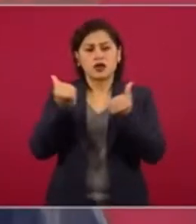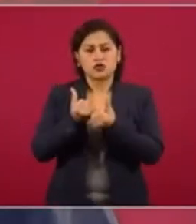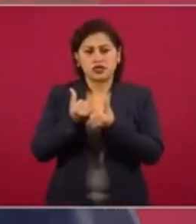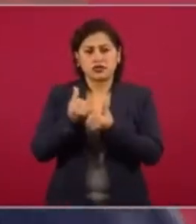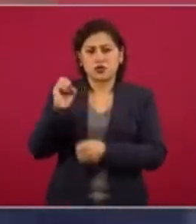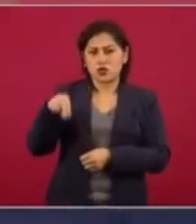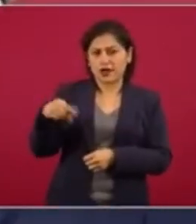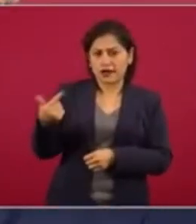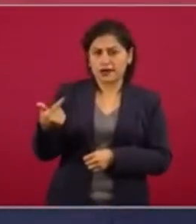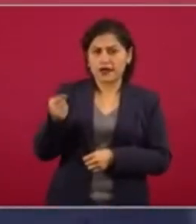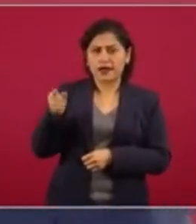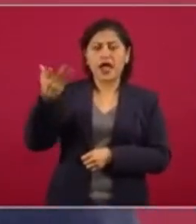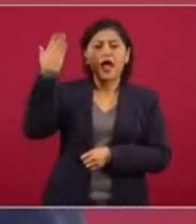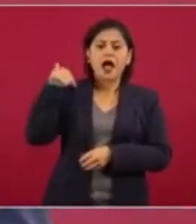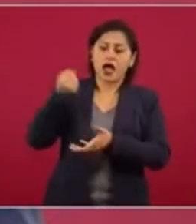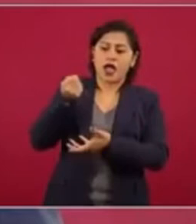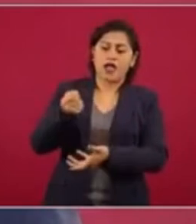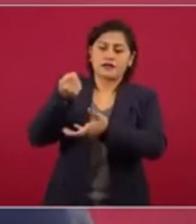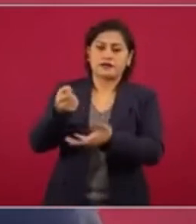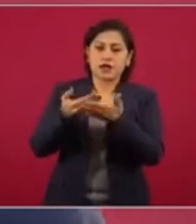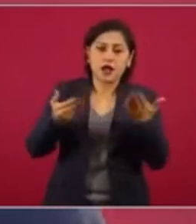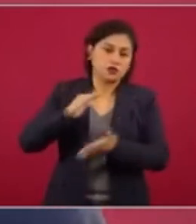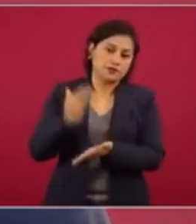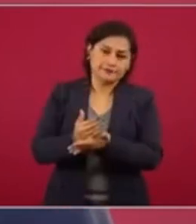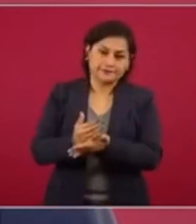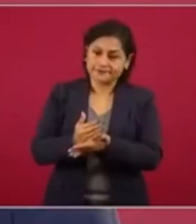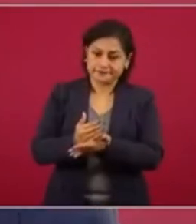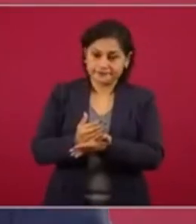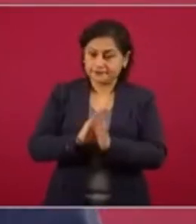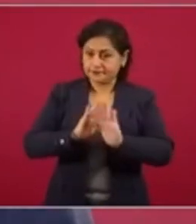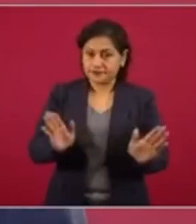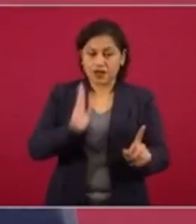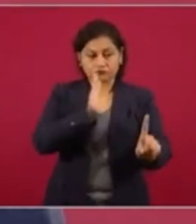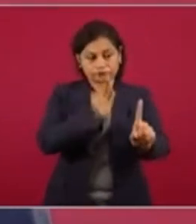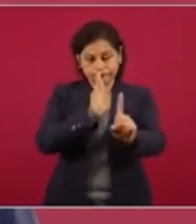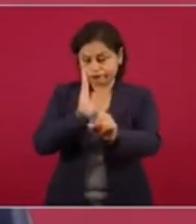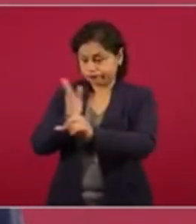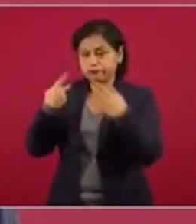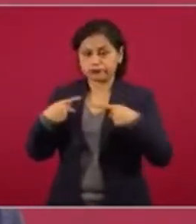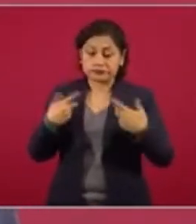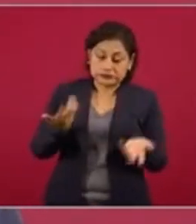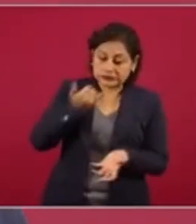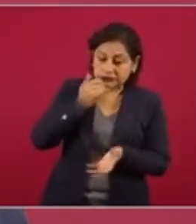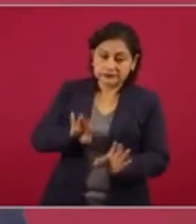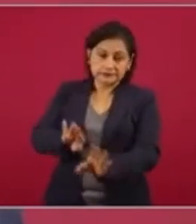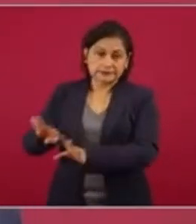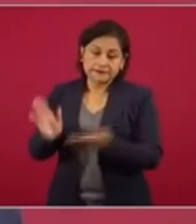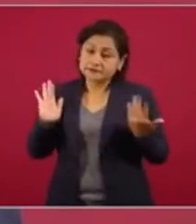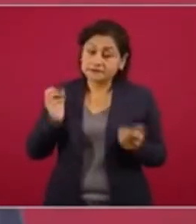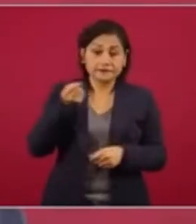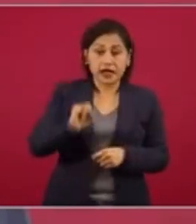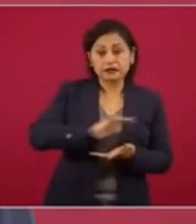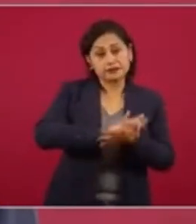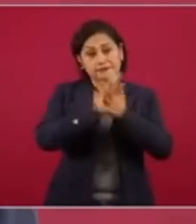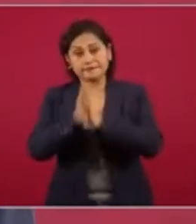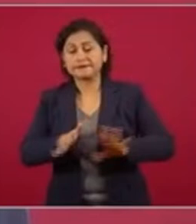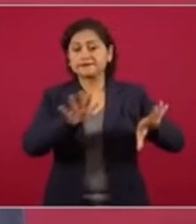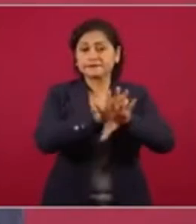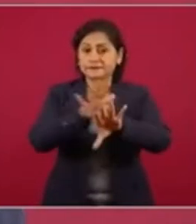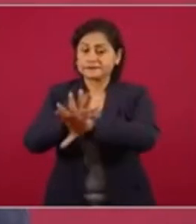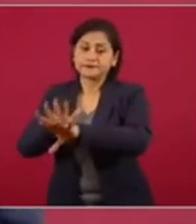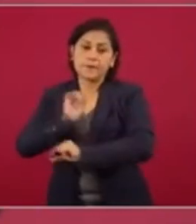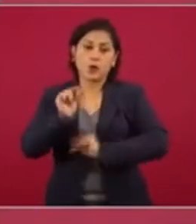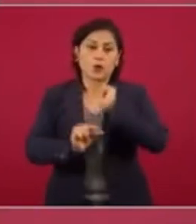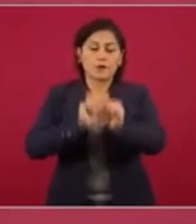estas no gubernamentales y recibían apoyos. Y ahora ya no es así. Ya todo se entrega de manera directa. Entonces, ahí va a ir poco a poco cambiando, ¿no?,